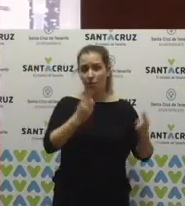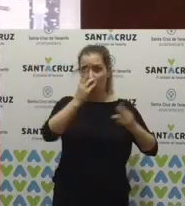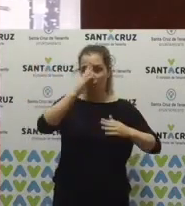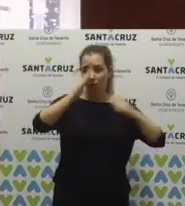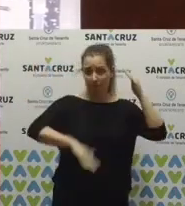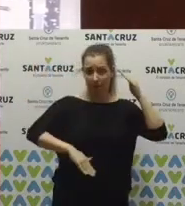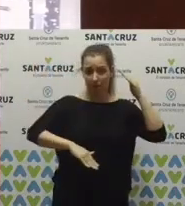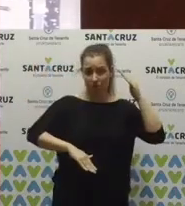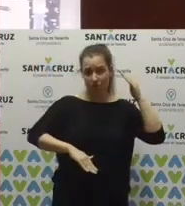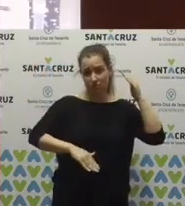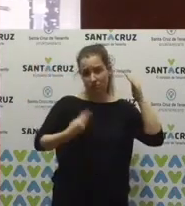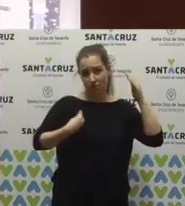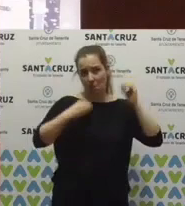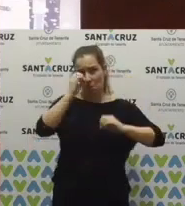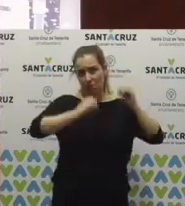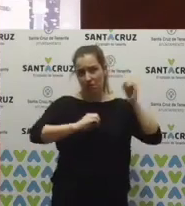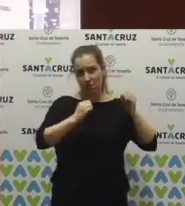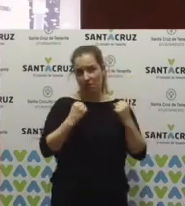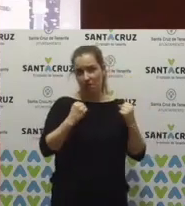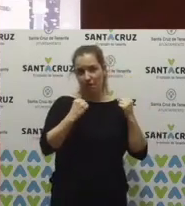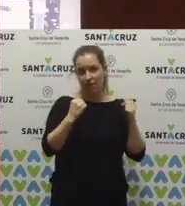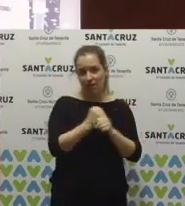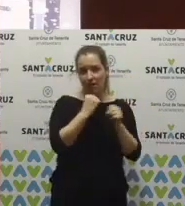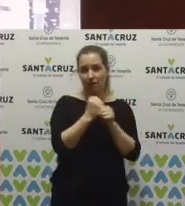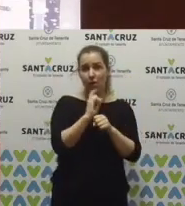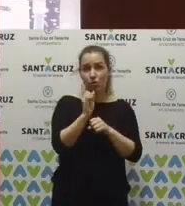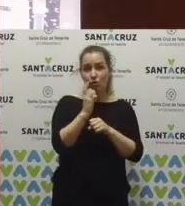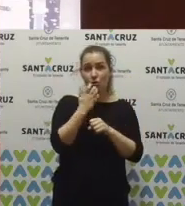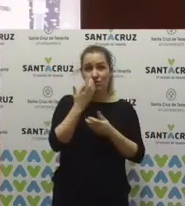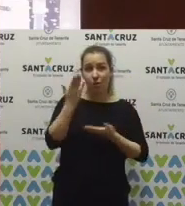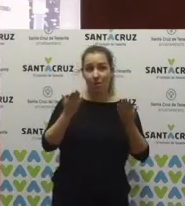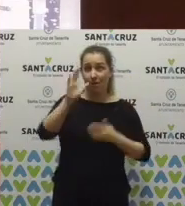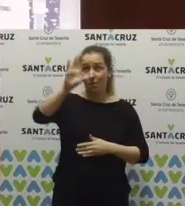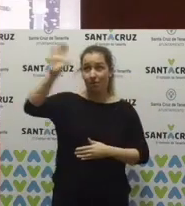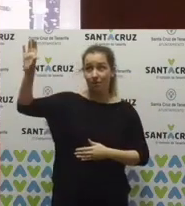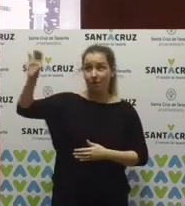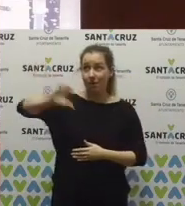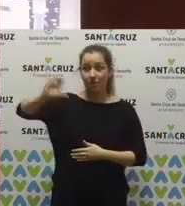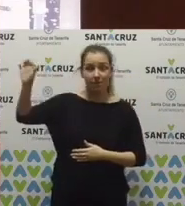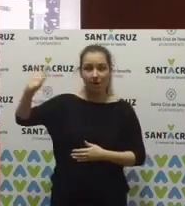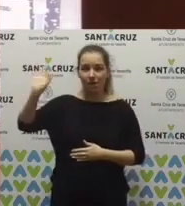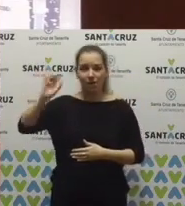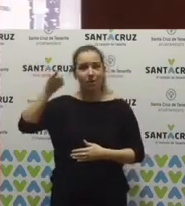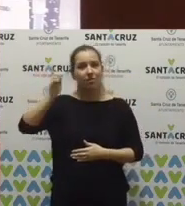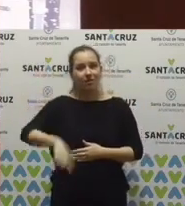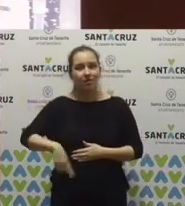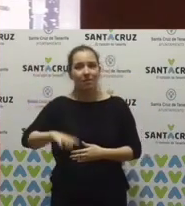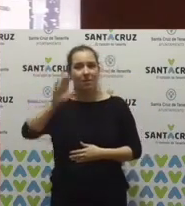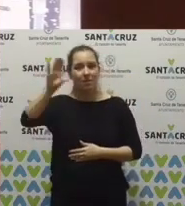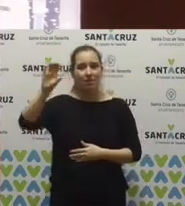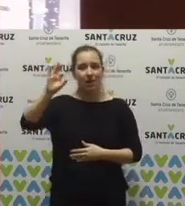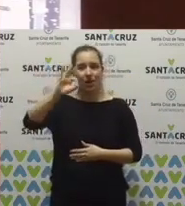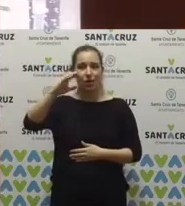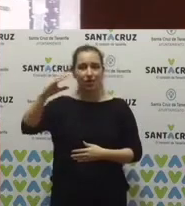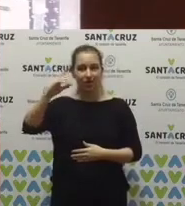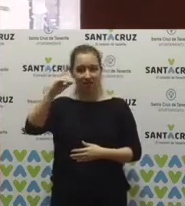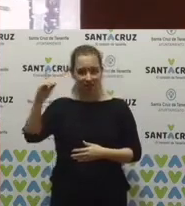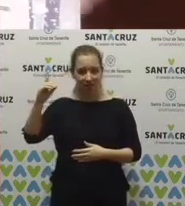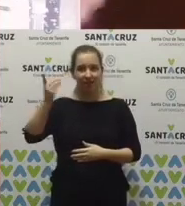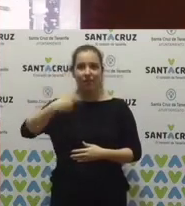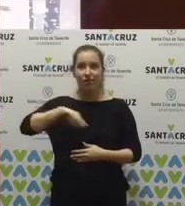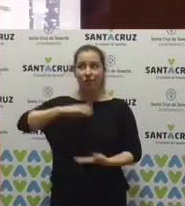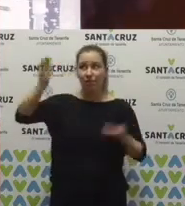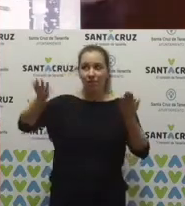laboral no solamente que los países de la unión europea sino que los países de la sociedad o sea tenemos menos empleo público que en otros países probablemente